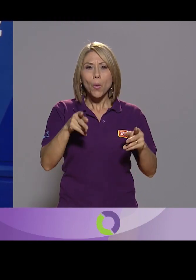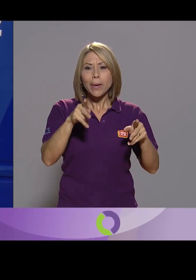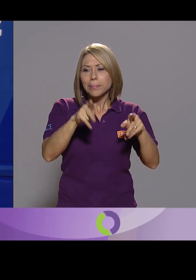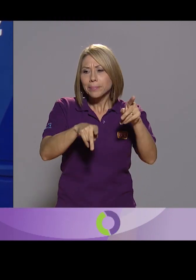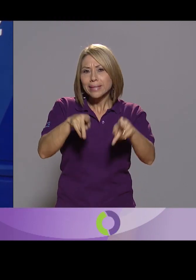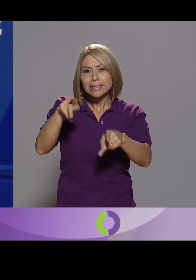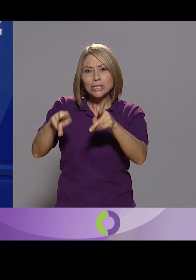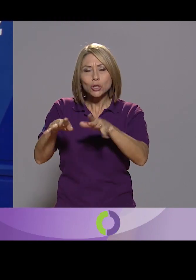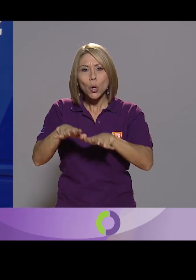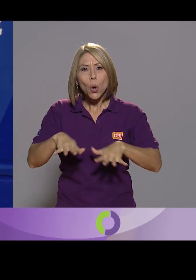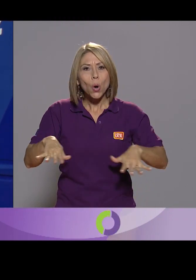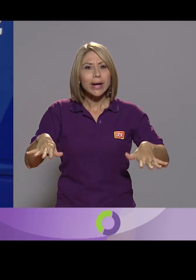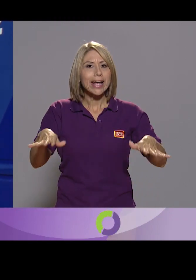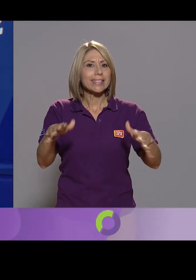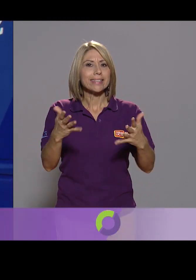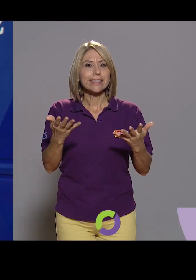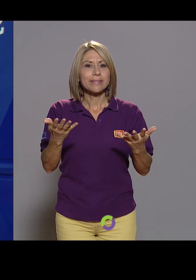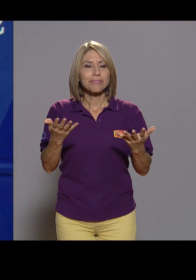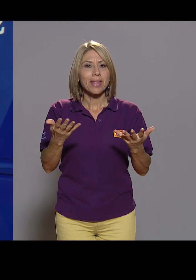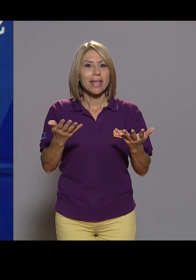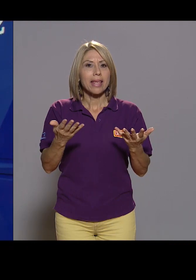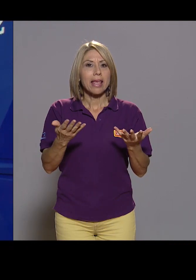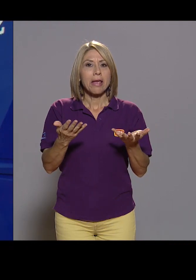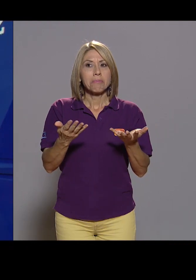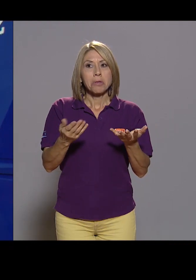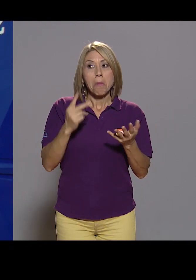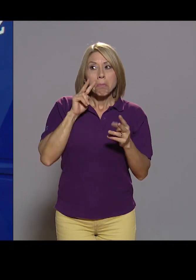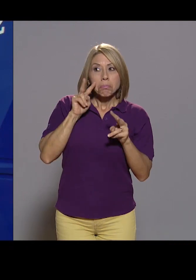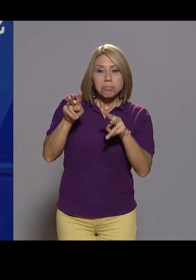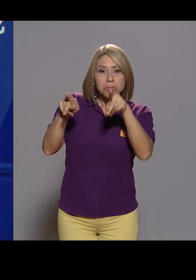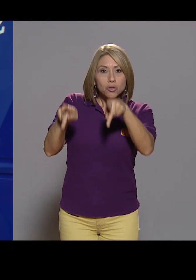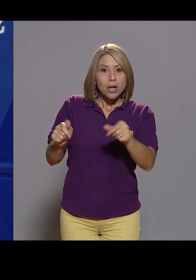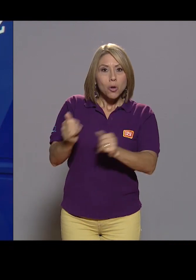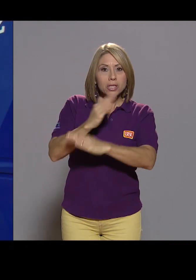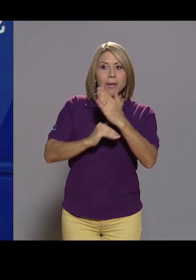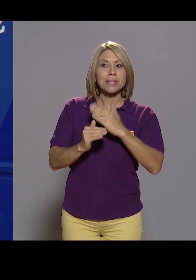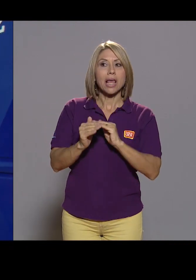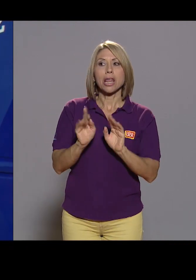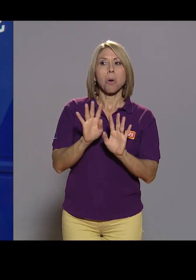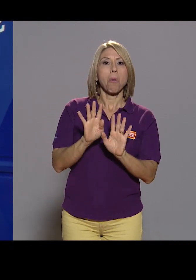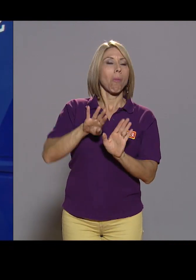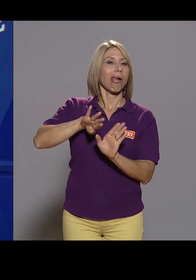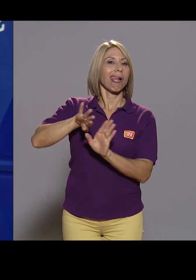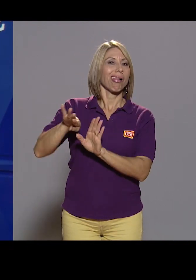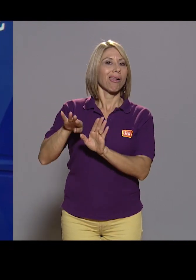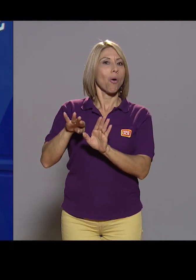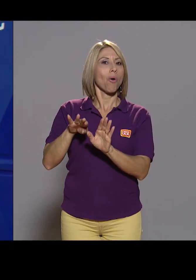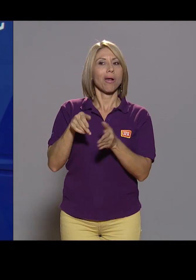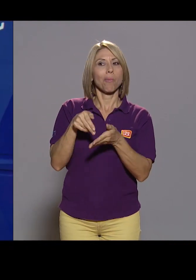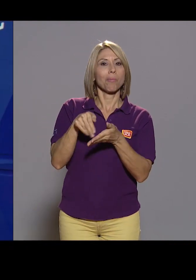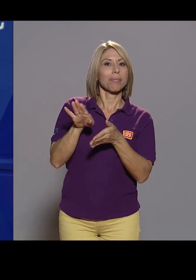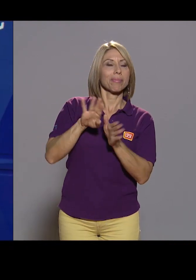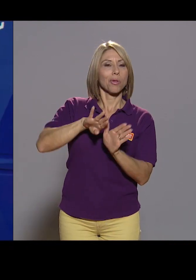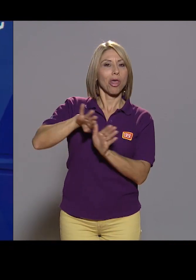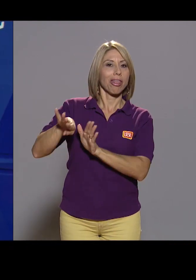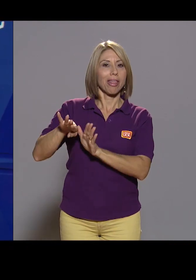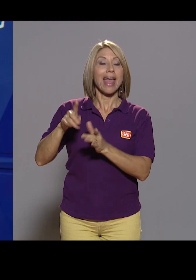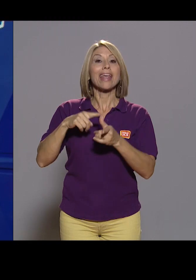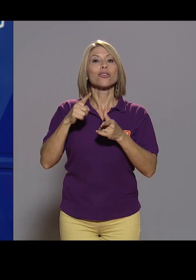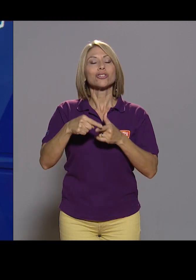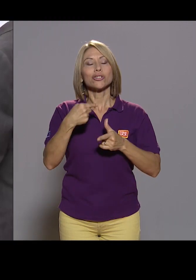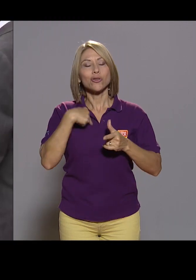que, digamos, sacan del entorno a las personas con discapacidad, entonces más que todo me enfoqué en eso para